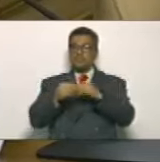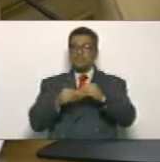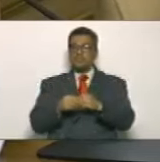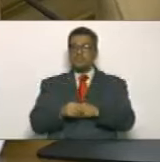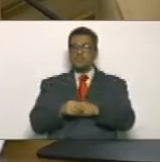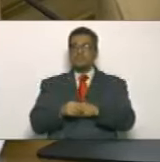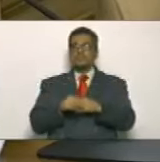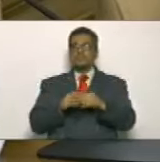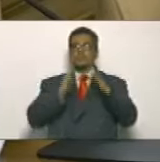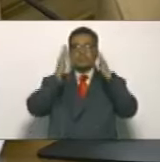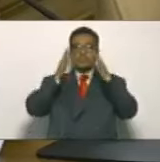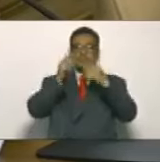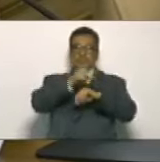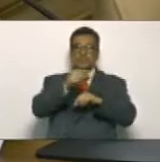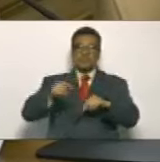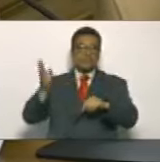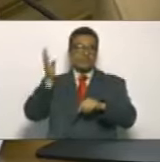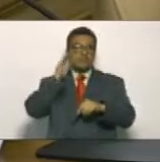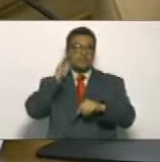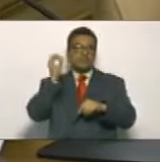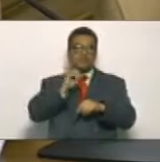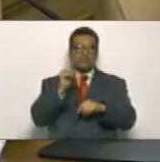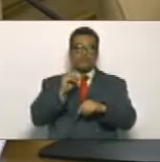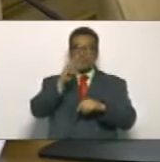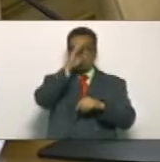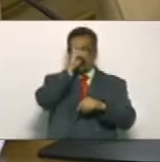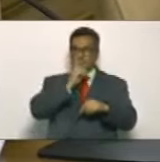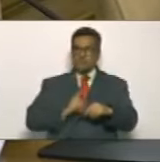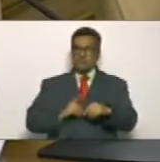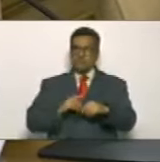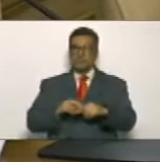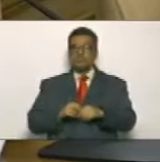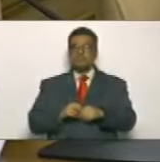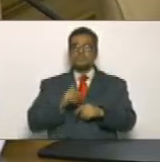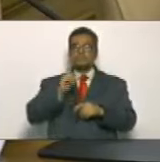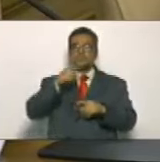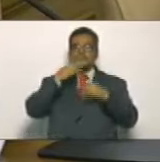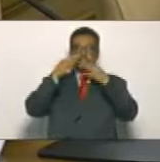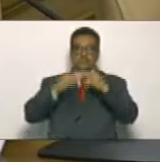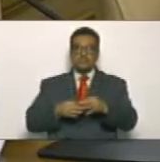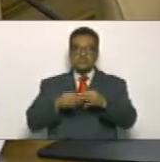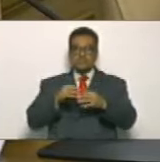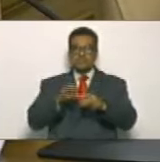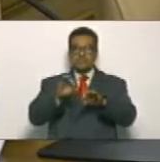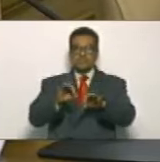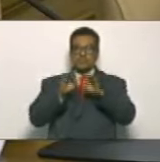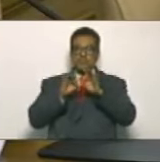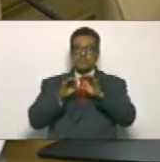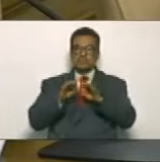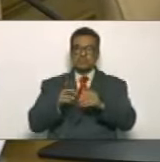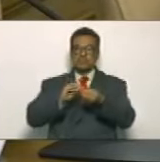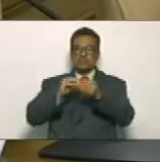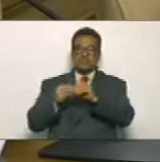plena inclusión de las personas sordas y con discapacidad auditiva, asegurando las medidas específicas de